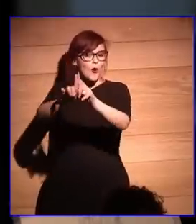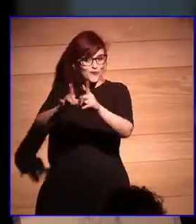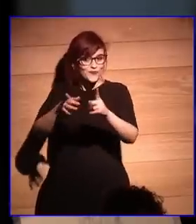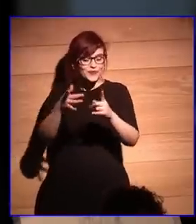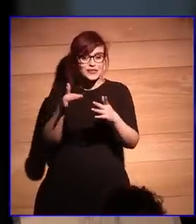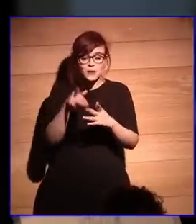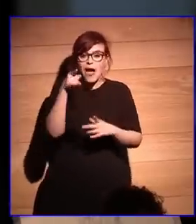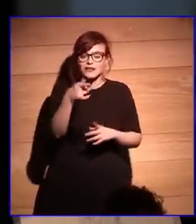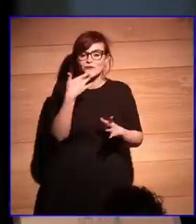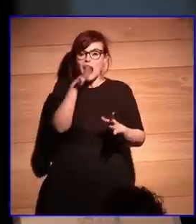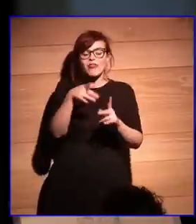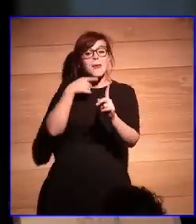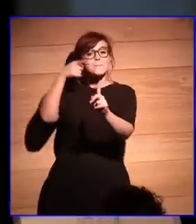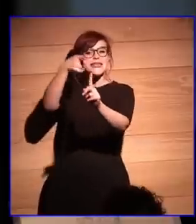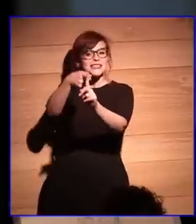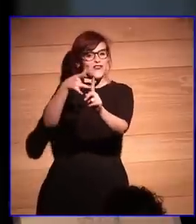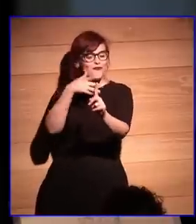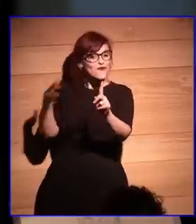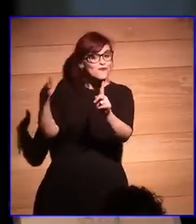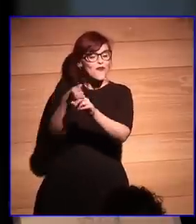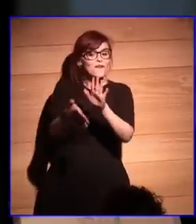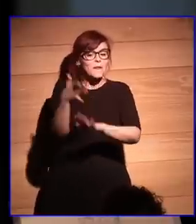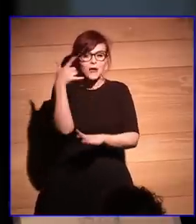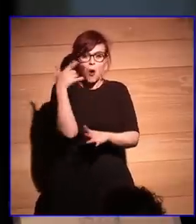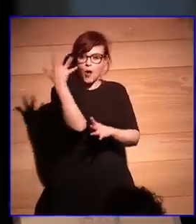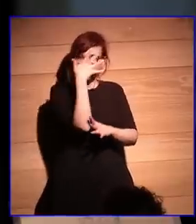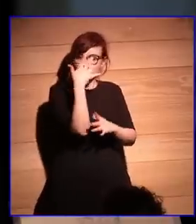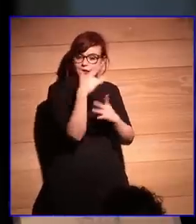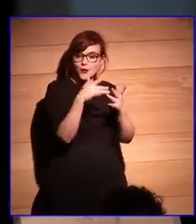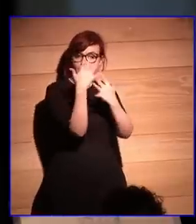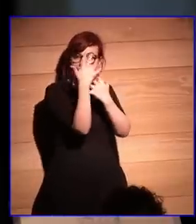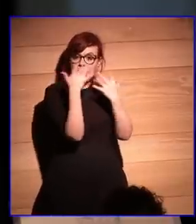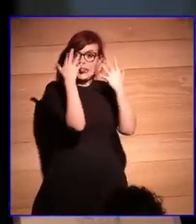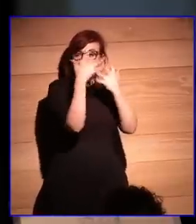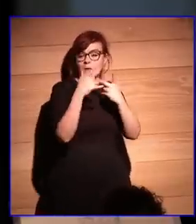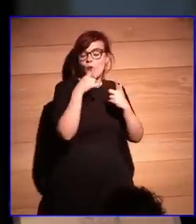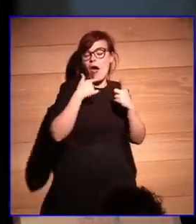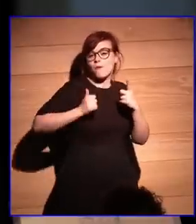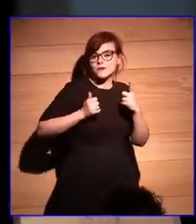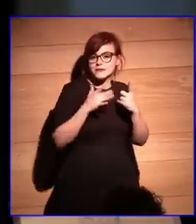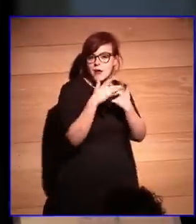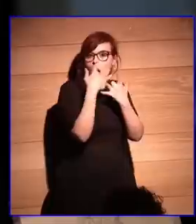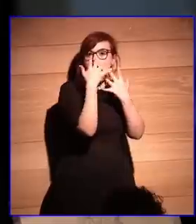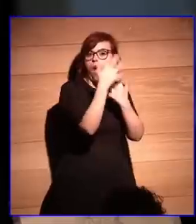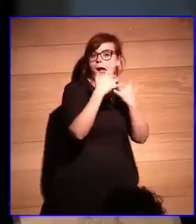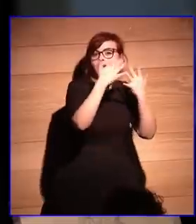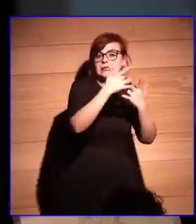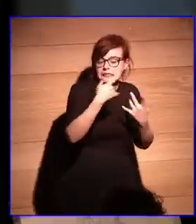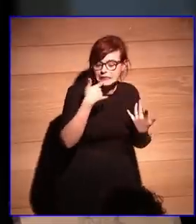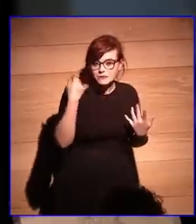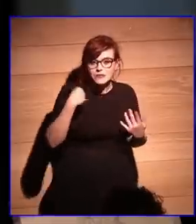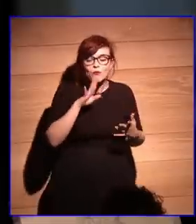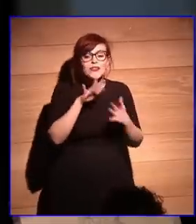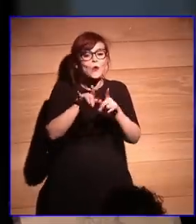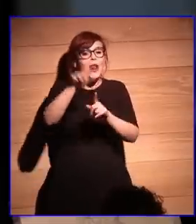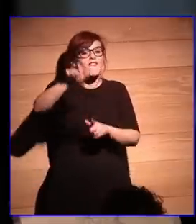cumpliendo una misión. Uh-huh. Y que esa tentación precisamente es la forma que tiene de medirse. Es algo fundamental. Nos sucede lo mismo con